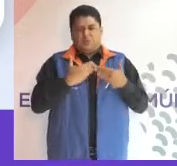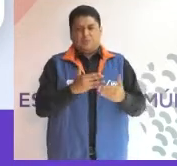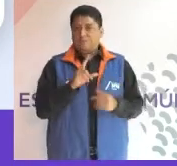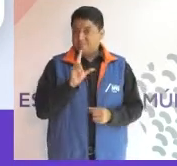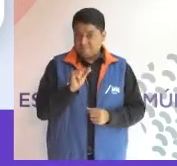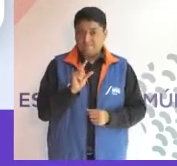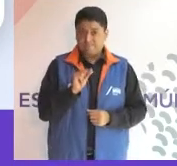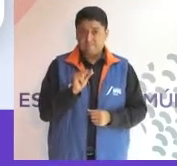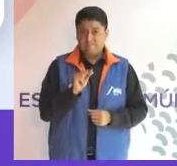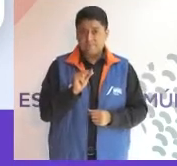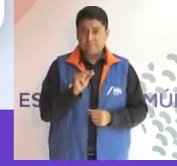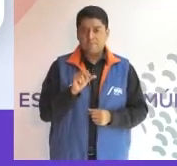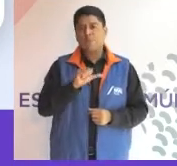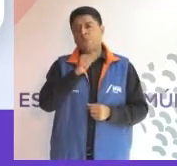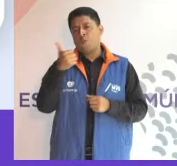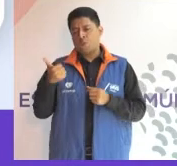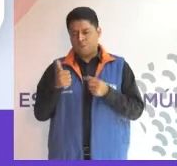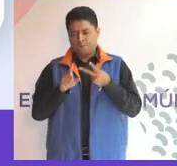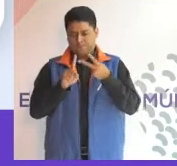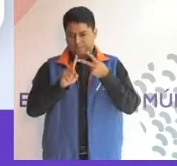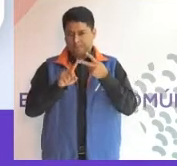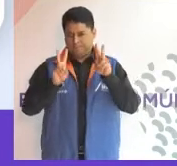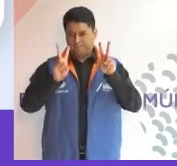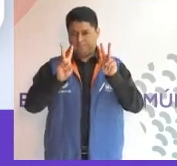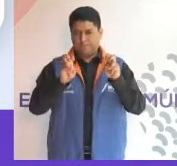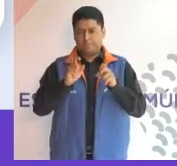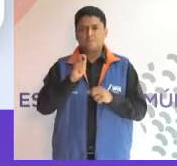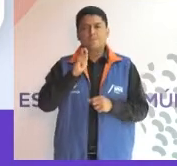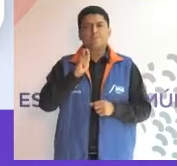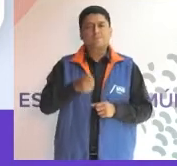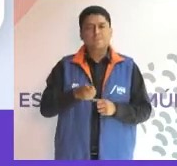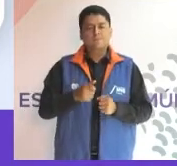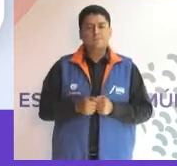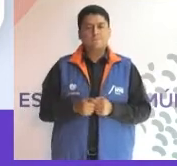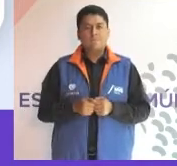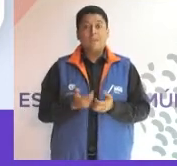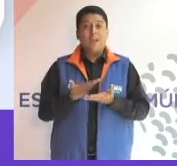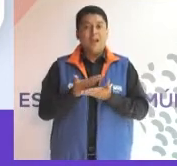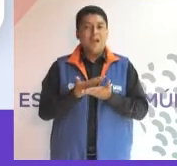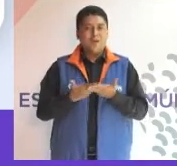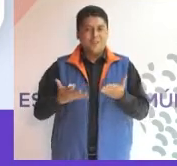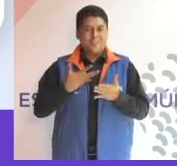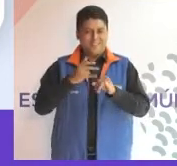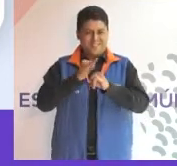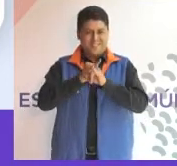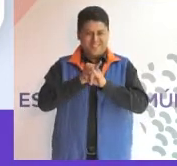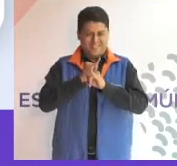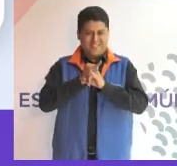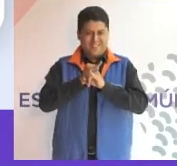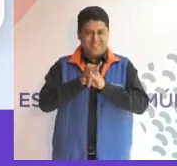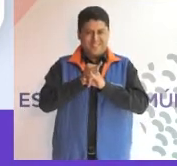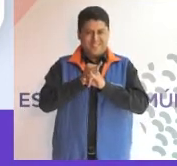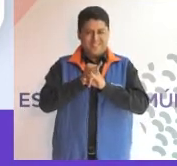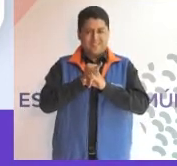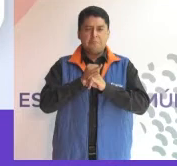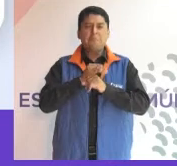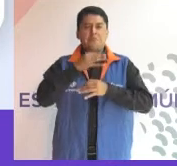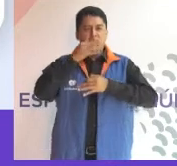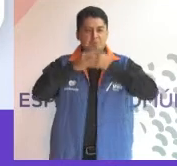impacta mucho tiene que ver con el tema de la irrupción de las redes. Y las